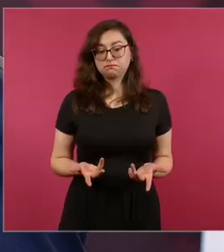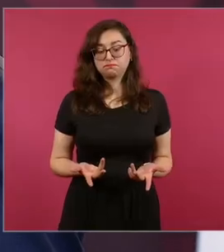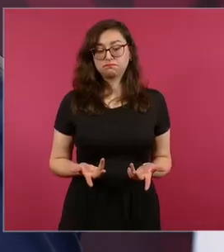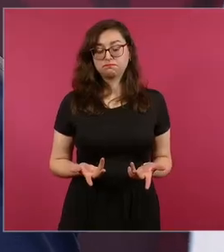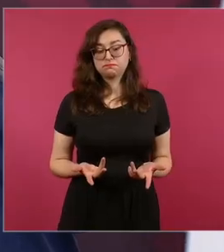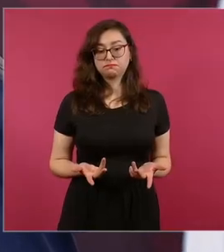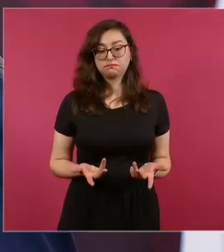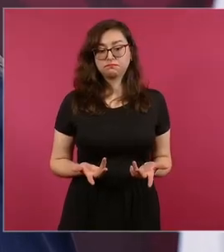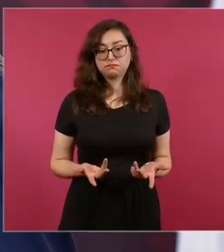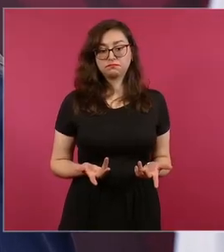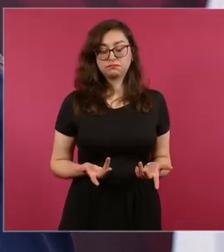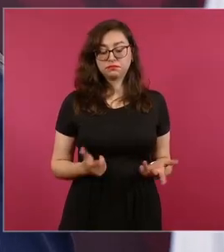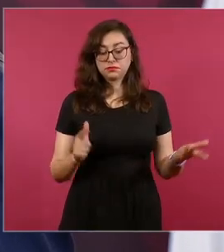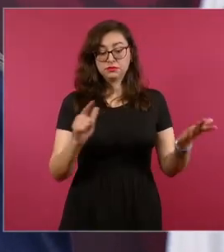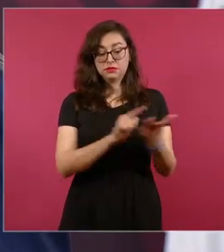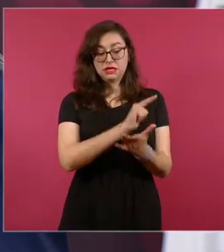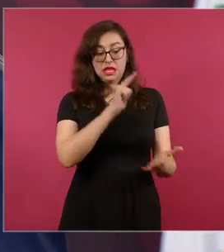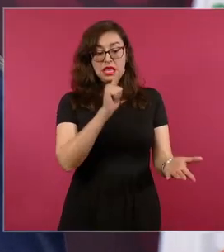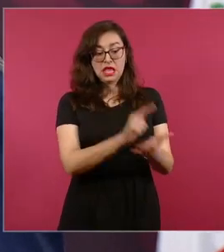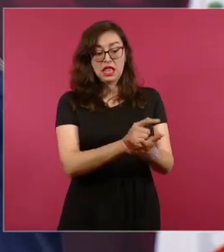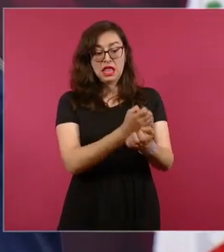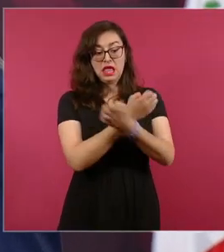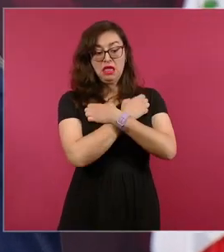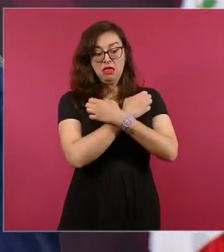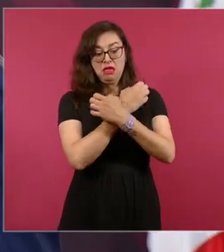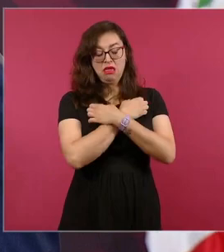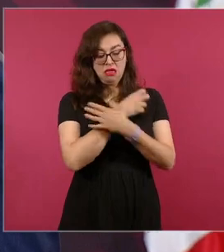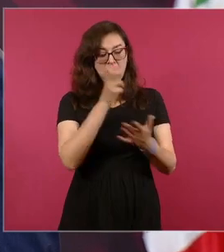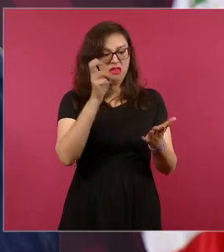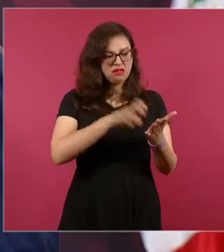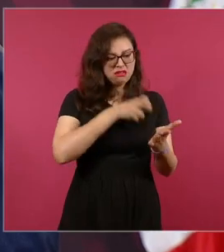la mal llamada reforma educativa.